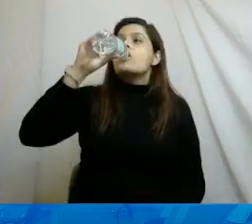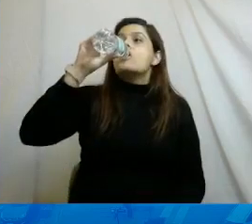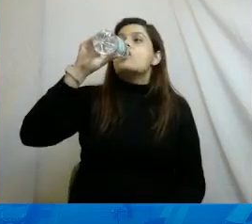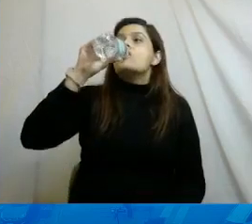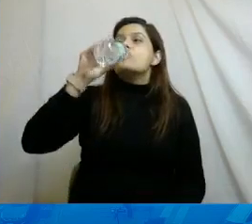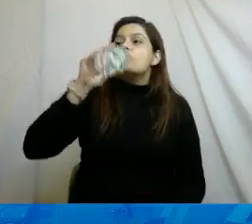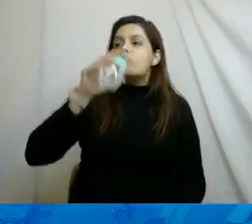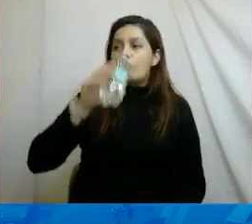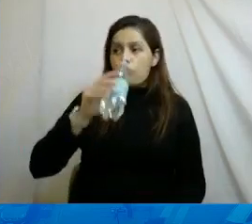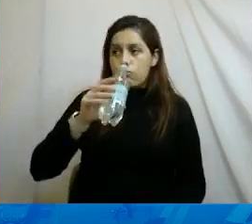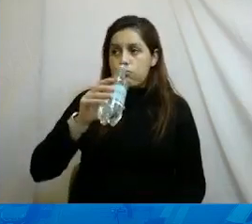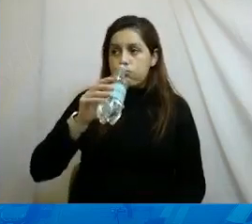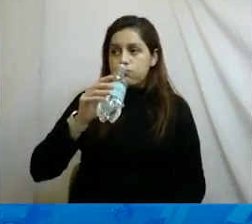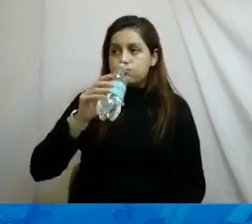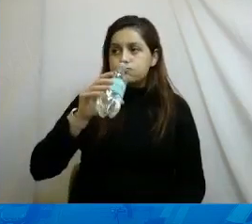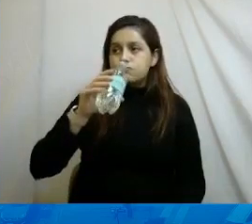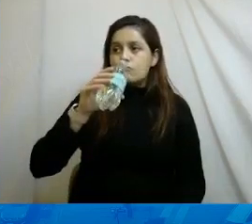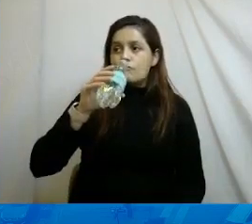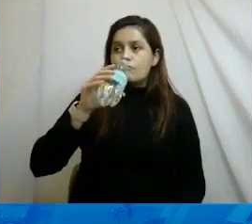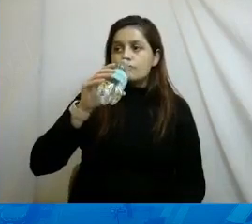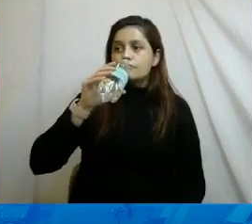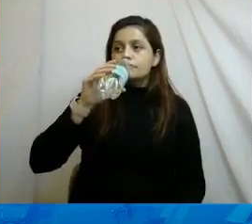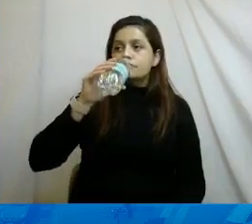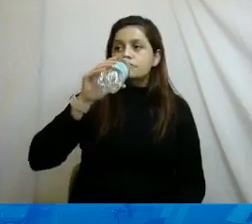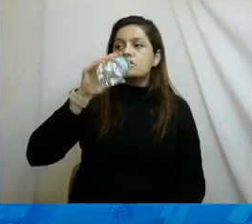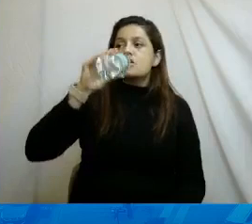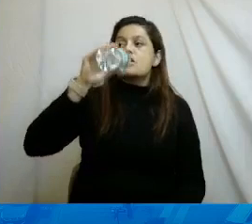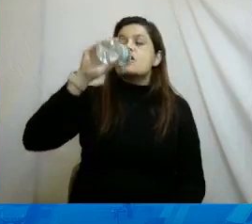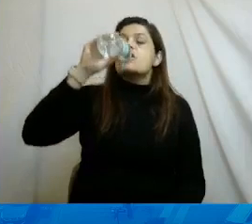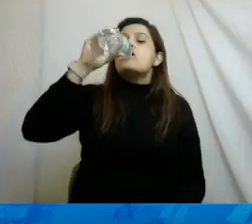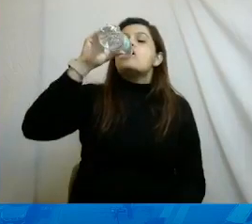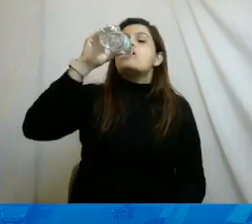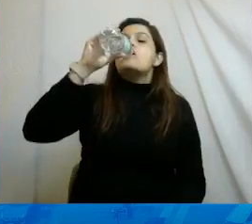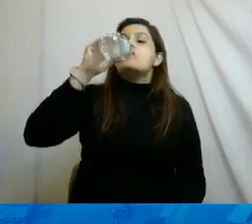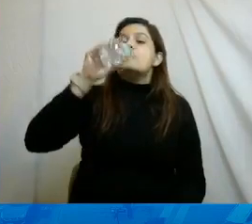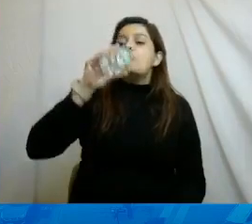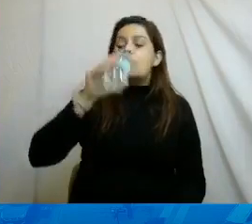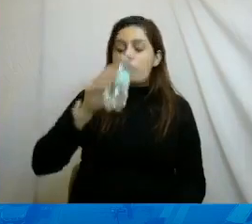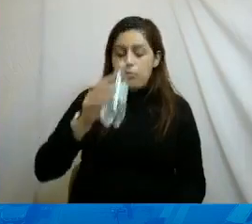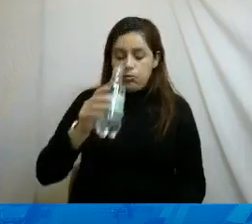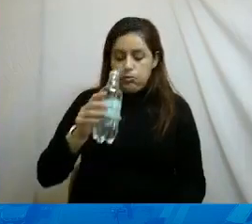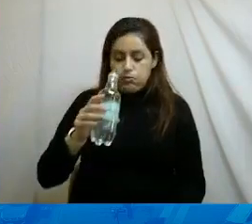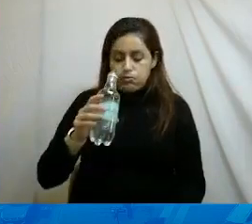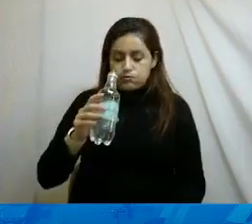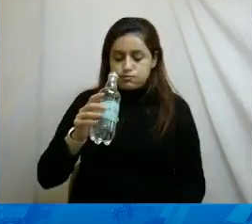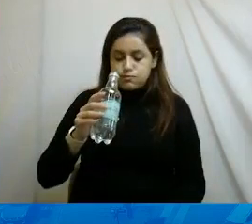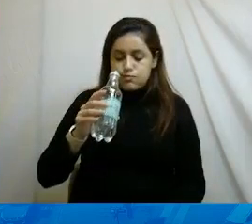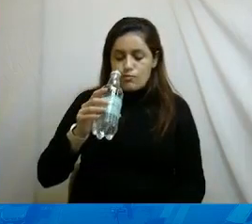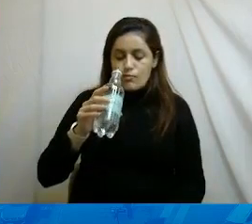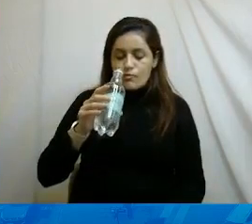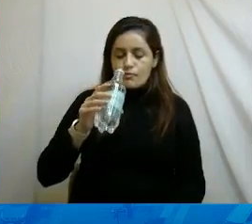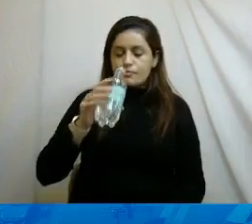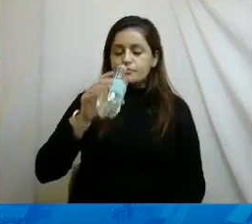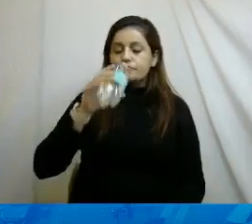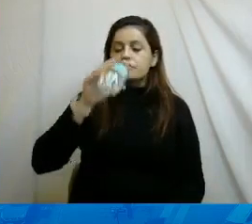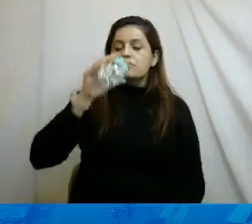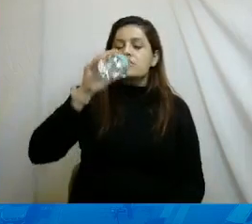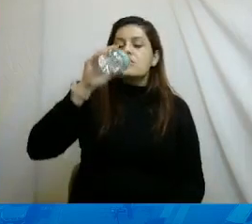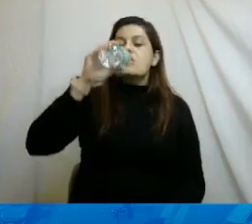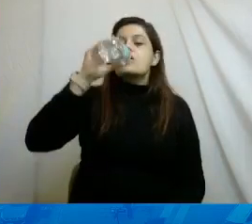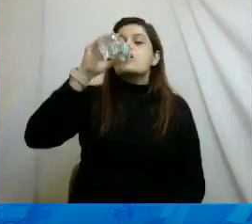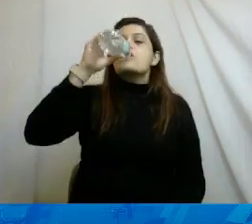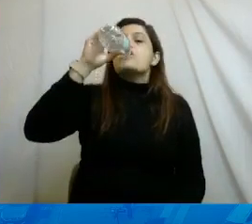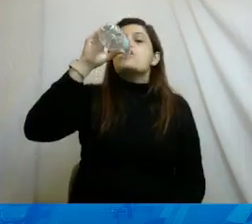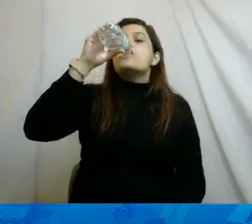dignidad del trabajo que se desarrolla en esta escuela. Como